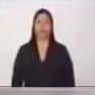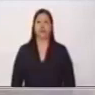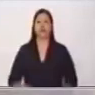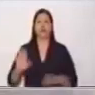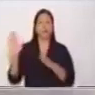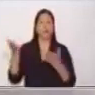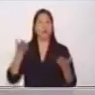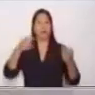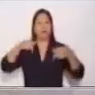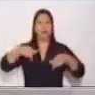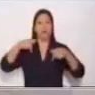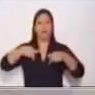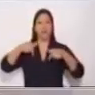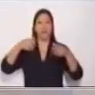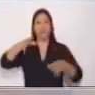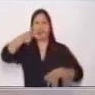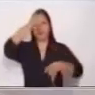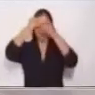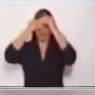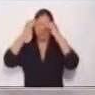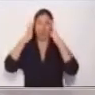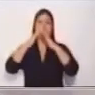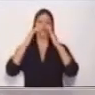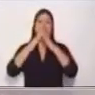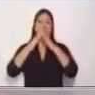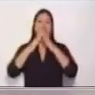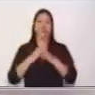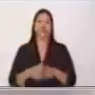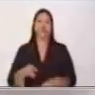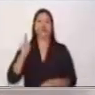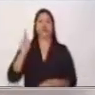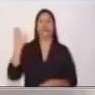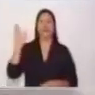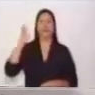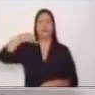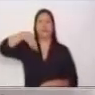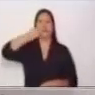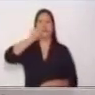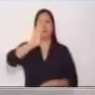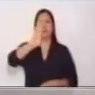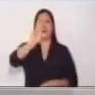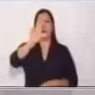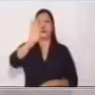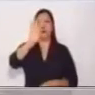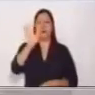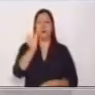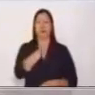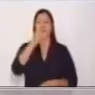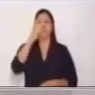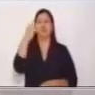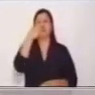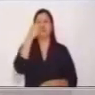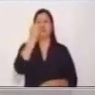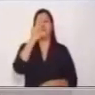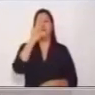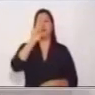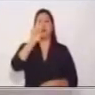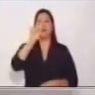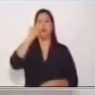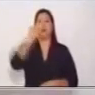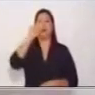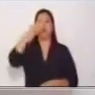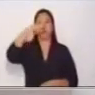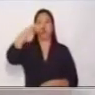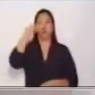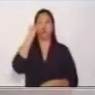Bienvenido a este espacio educativo Aprendo en Casa. Soy Pablo Salvatierra y en esta oportunidad desarrollaré el tema Textos